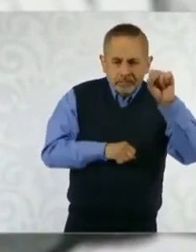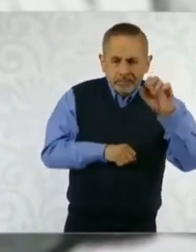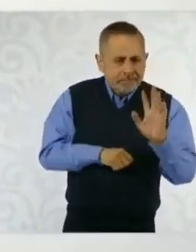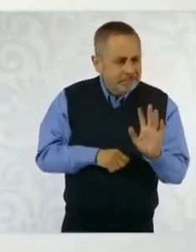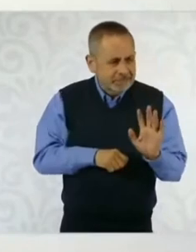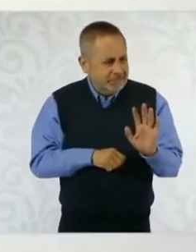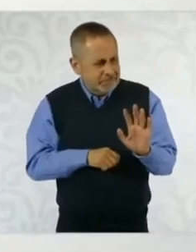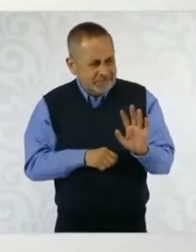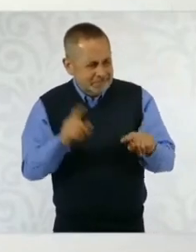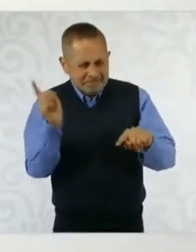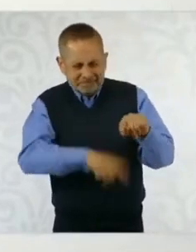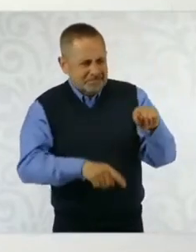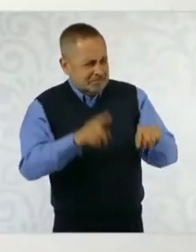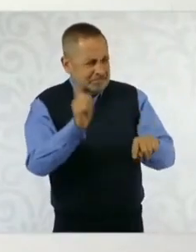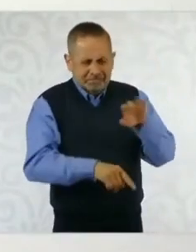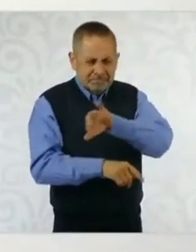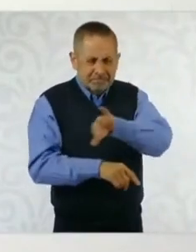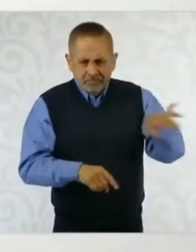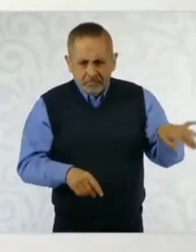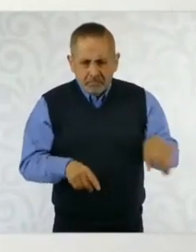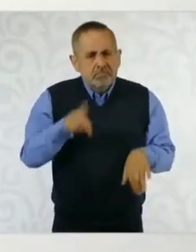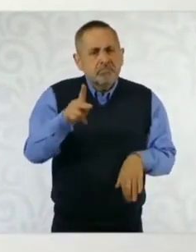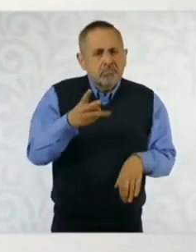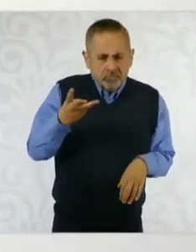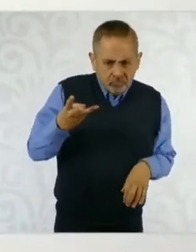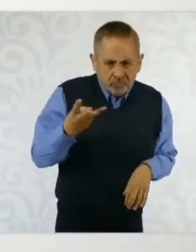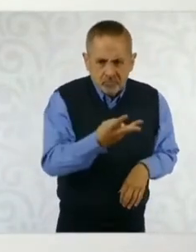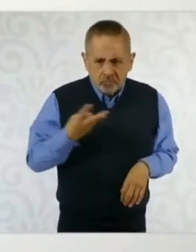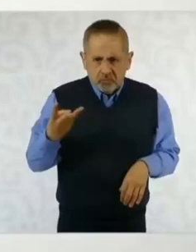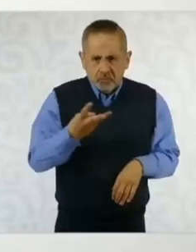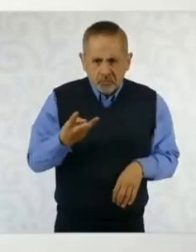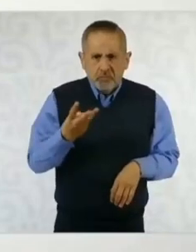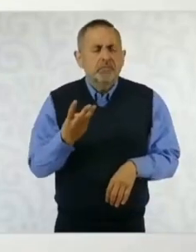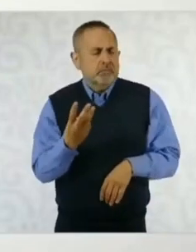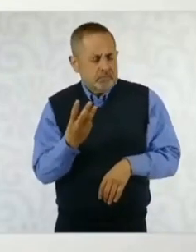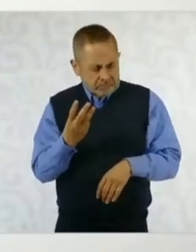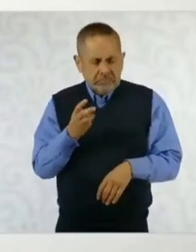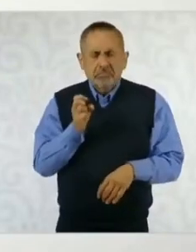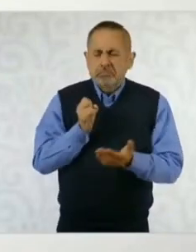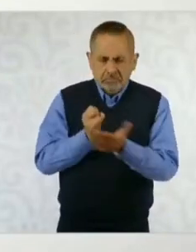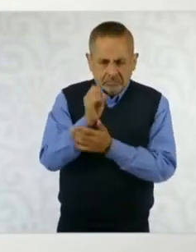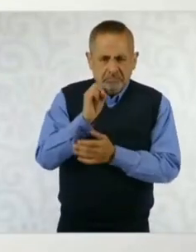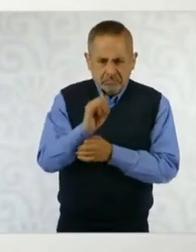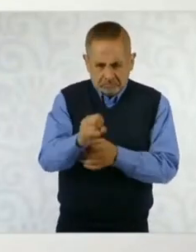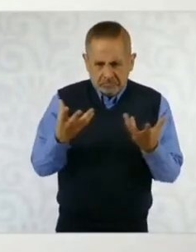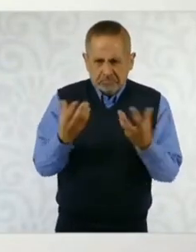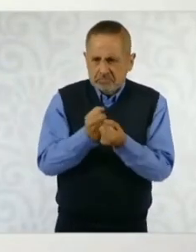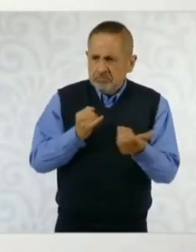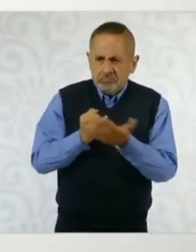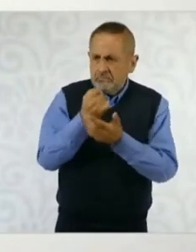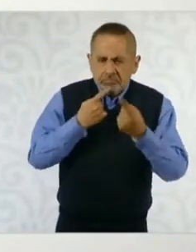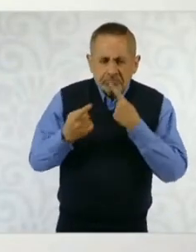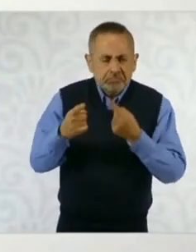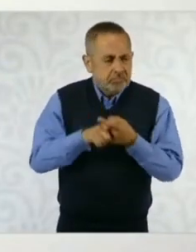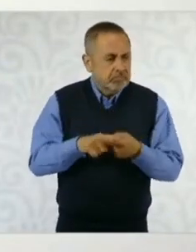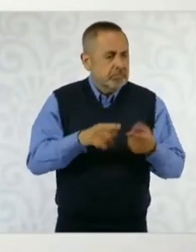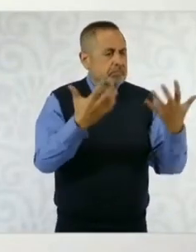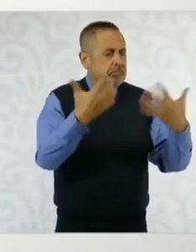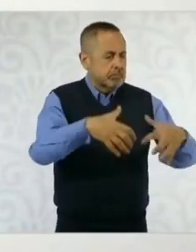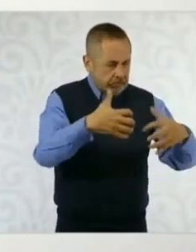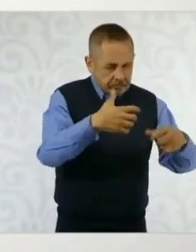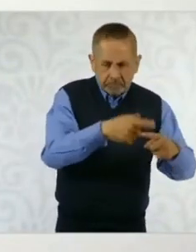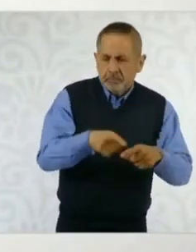siendo un organismo tripartita donde todos decidan, las organizaciones empresariales, las organizaciones de los